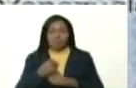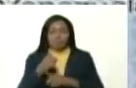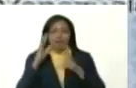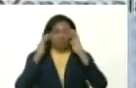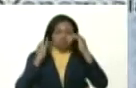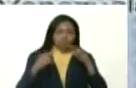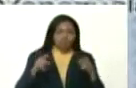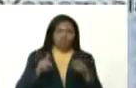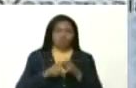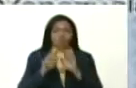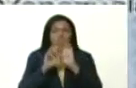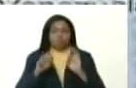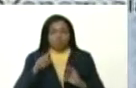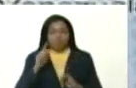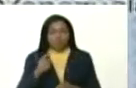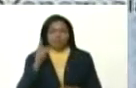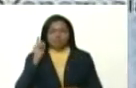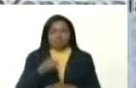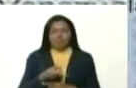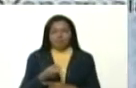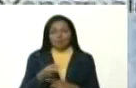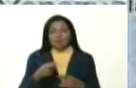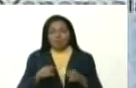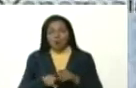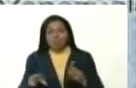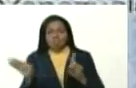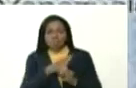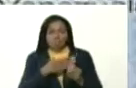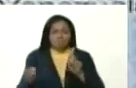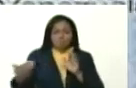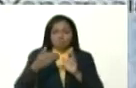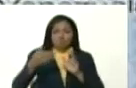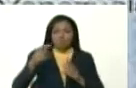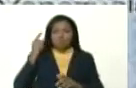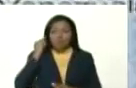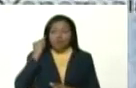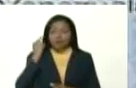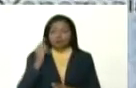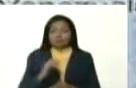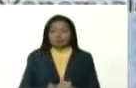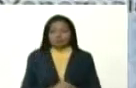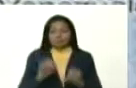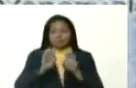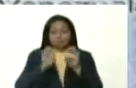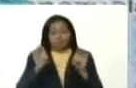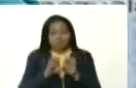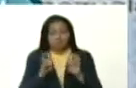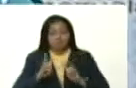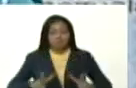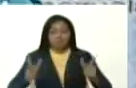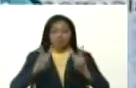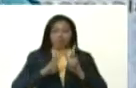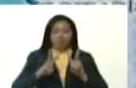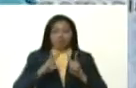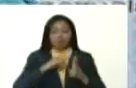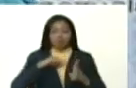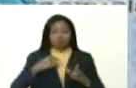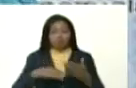atender, todo lo que tiene que ver con la violencia contra la mujer, con educación y con valores,